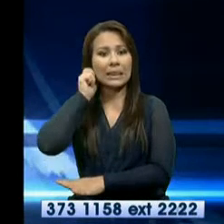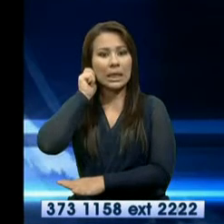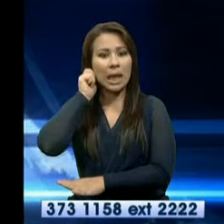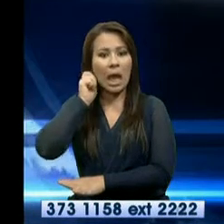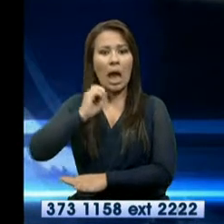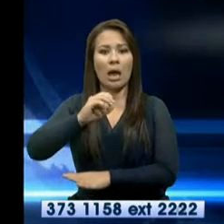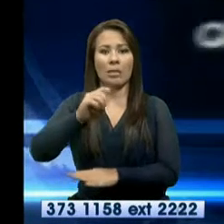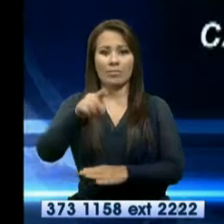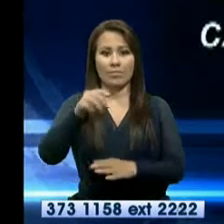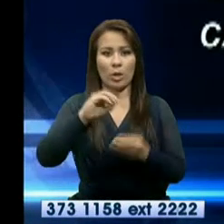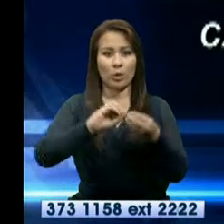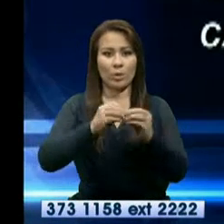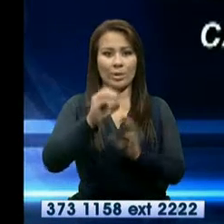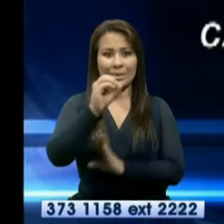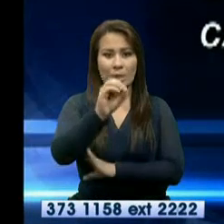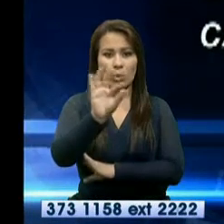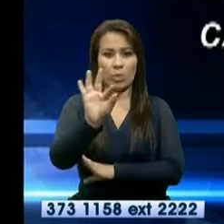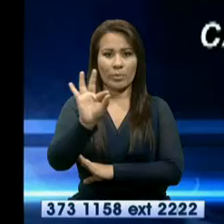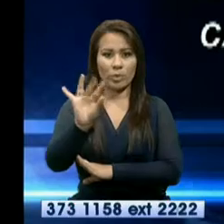celular